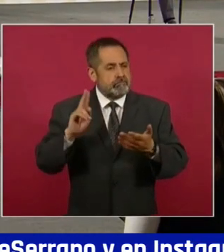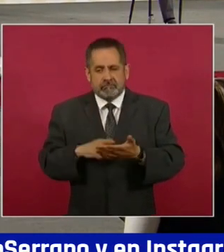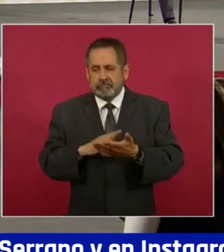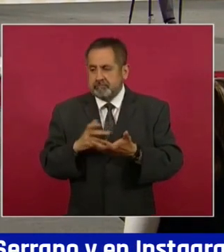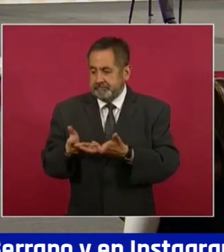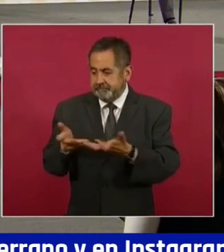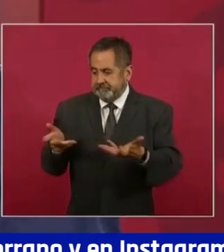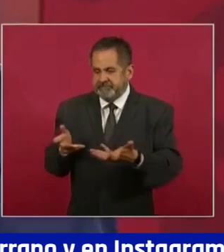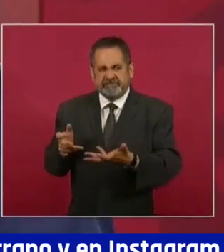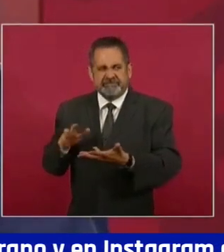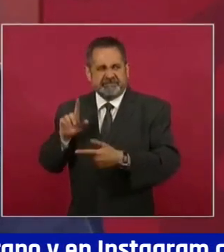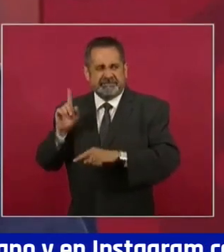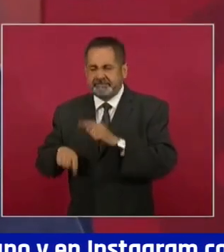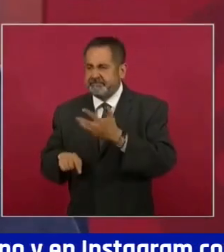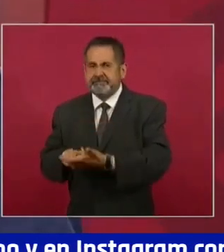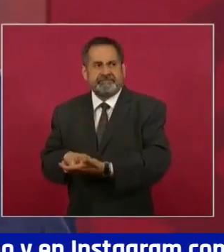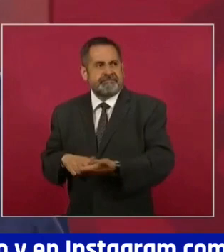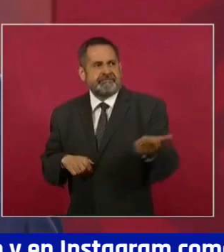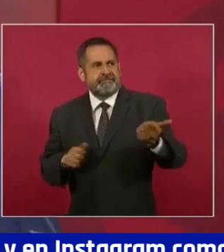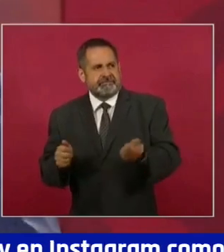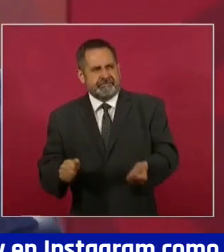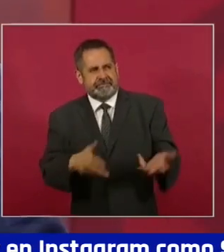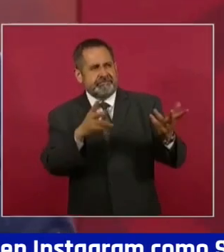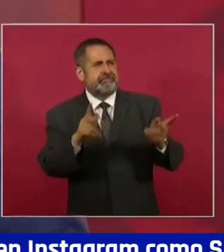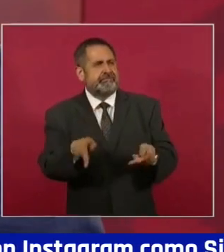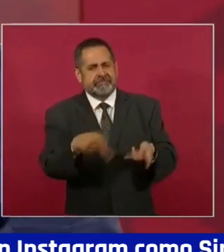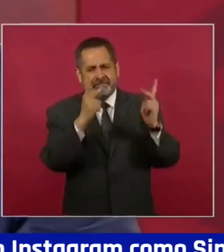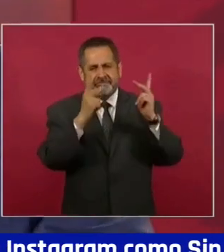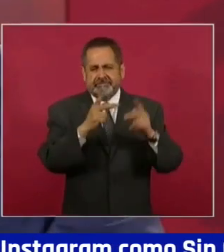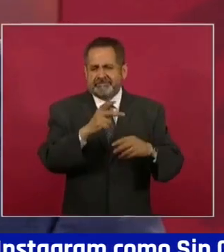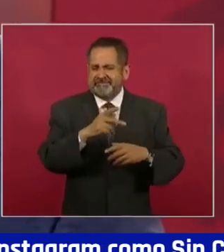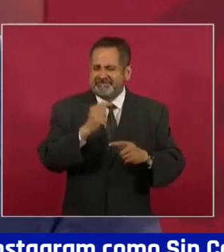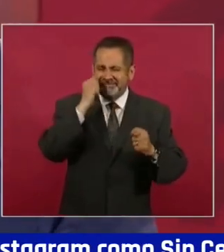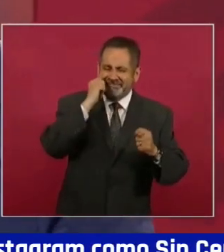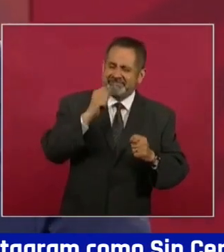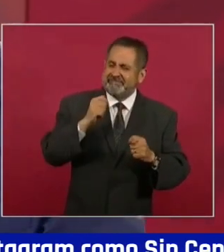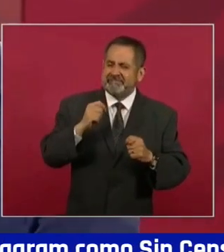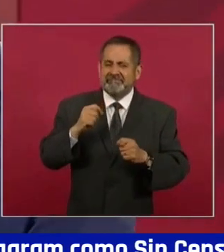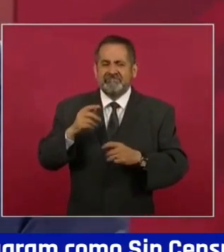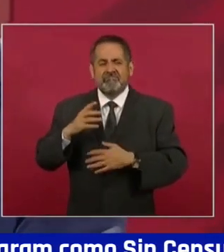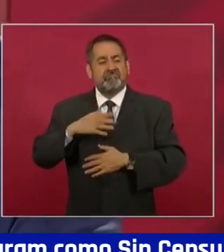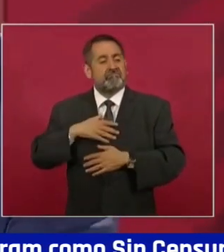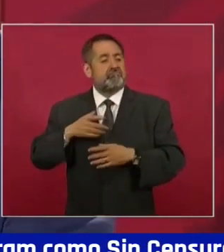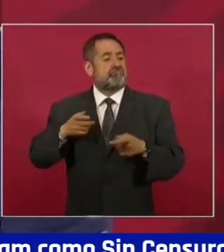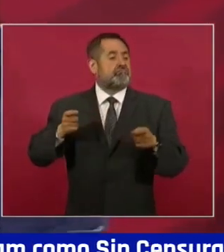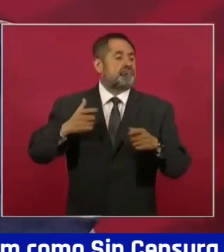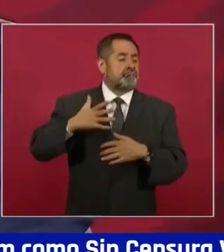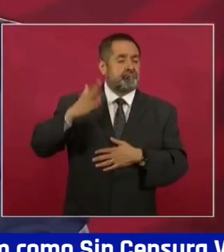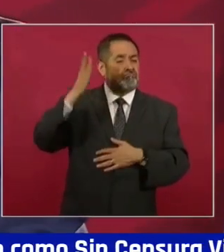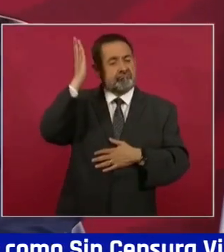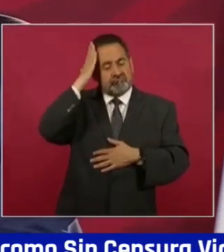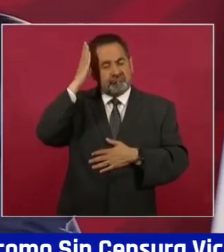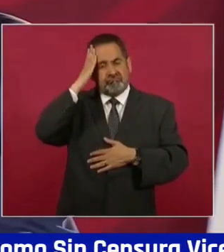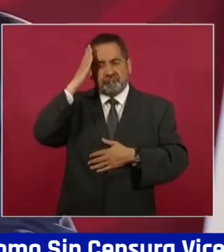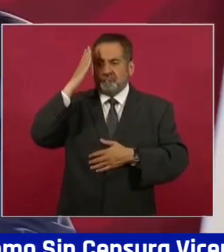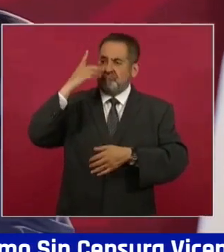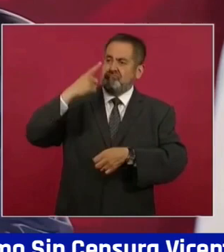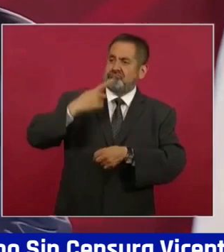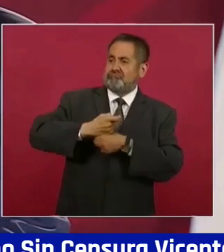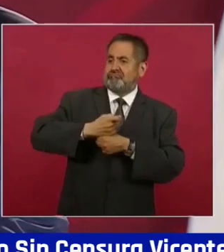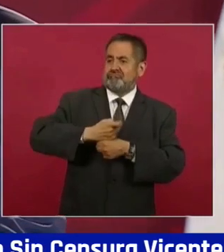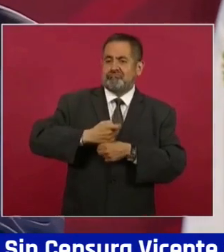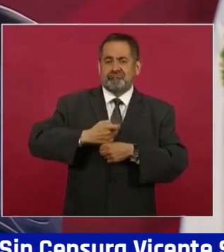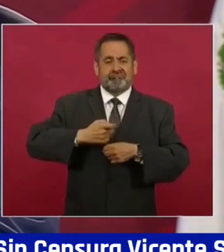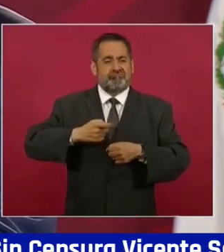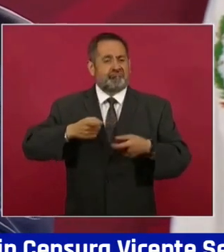Ecologista, los que votaron a favor de la reforma eléctrica, contra 223 del PRI, PAN, PRD y Movimiento Ciudadano.